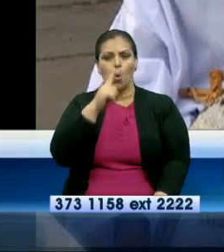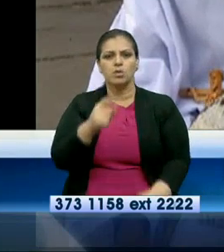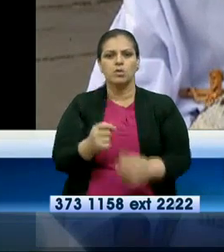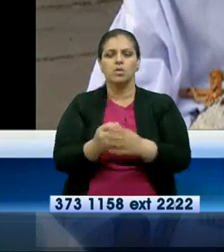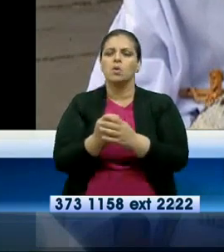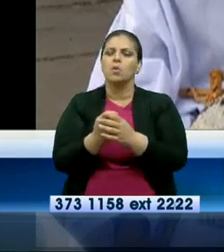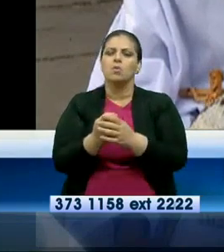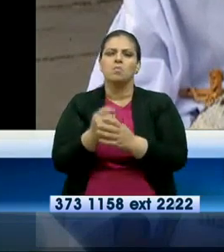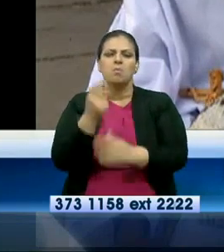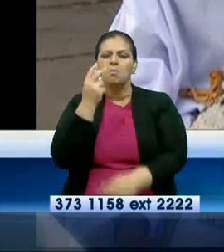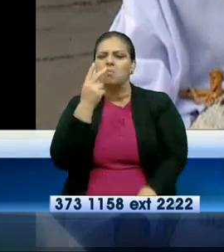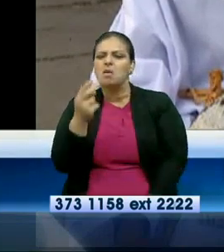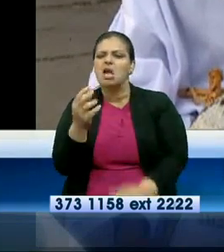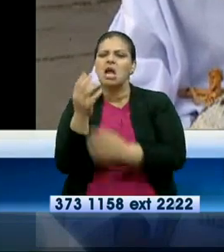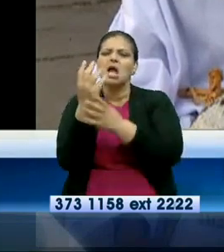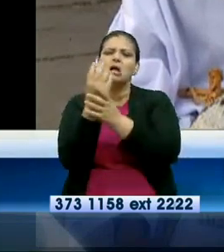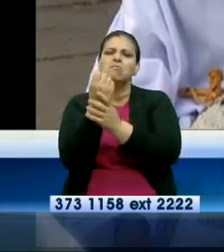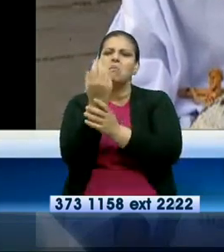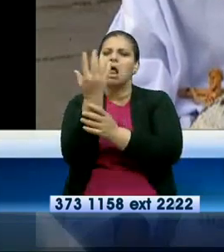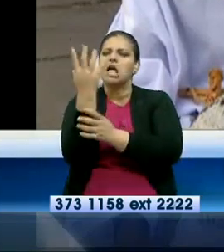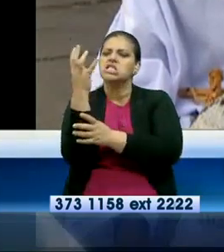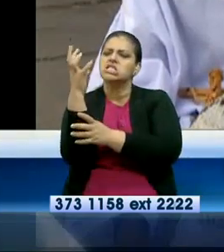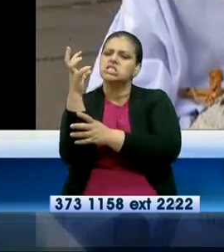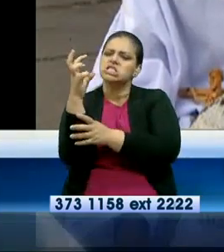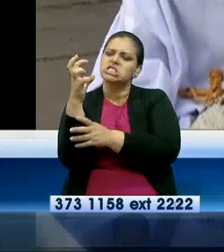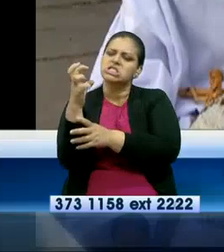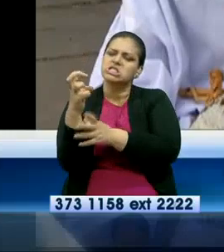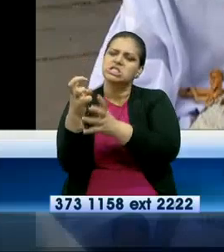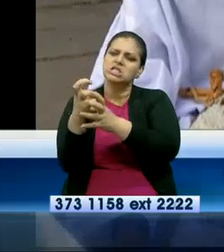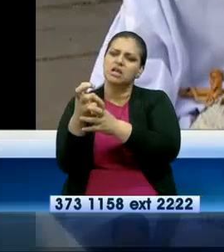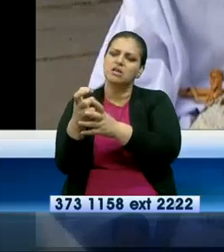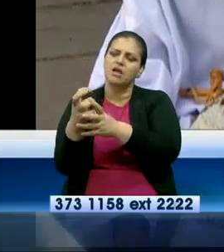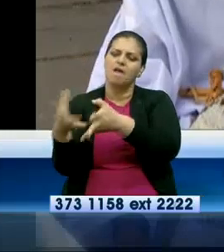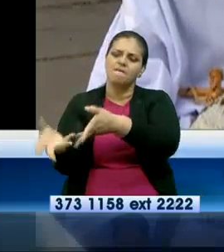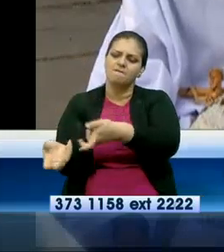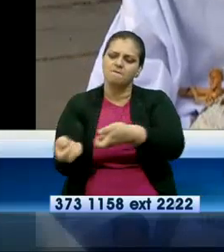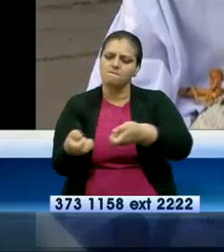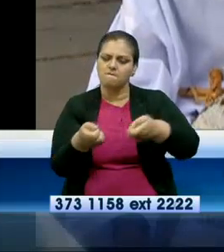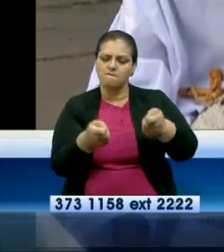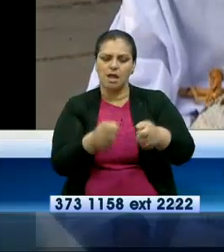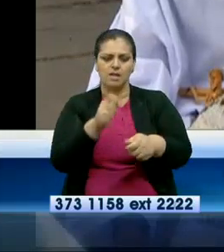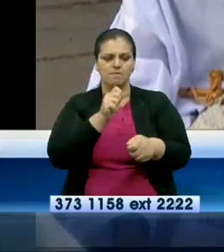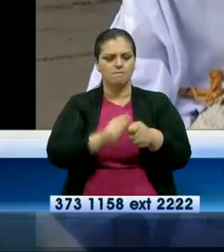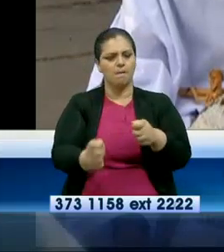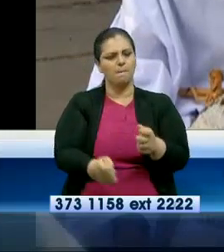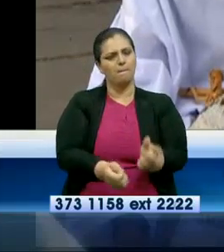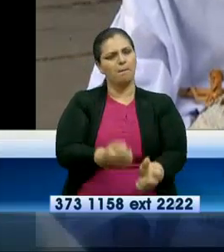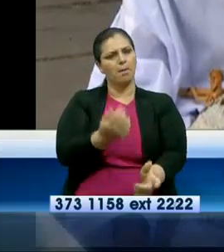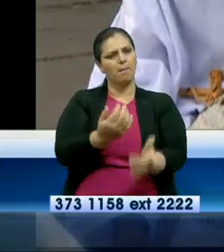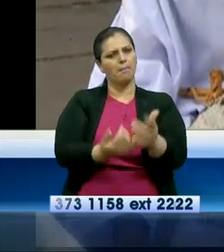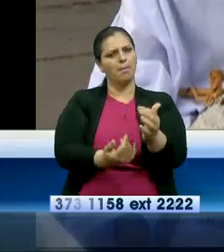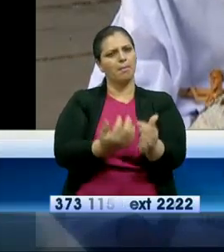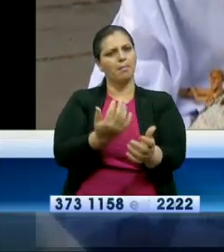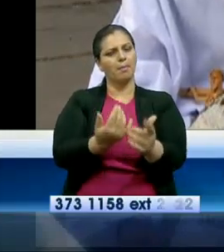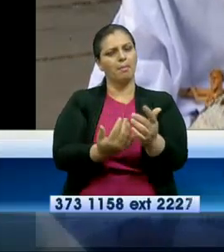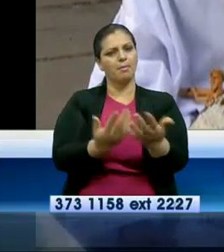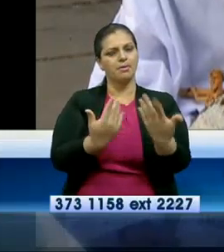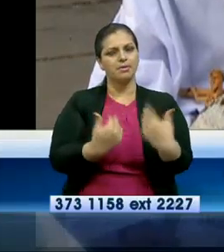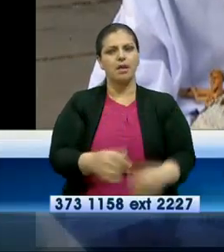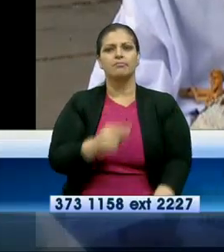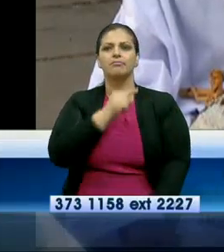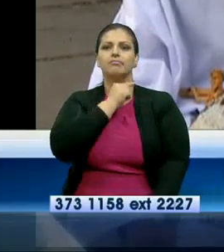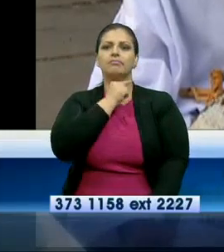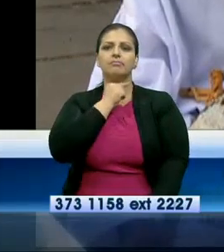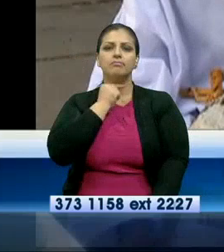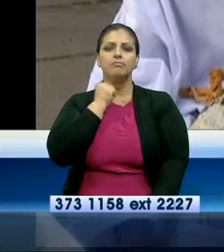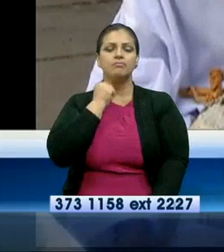como chamisa, para que se seque. Una vez, cuando llegaba las vísperas del Corpus, se acercaban a la plaza, donde ahí amontonaban todo lo que